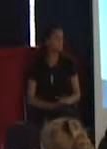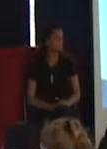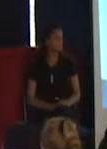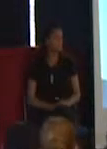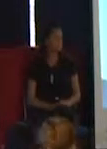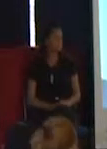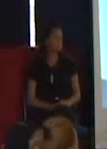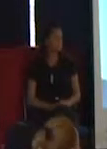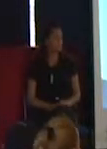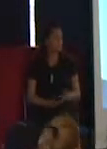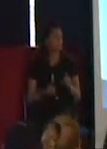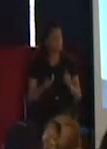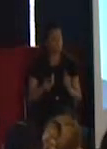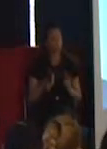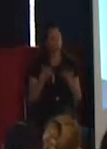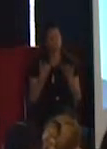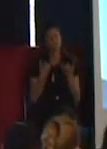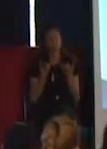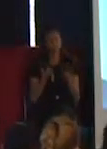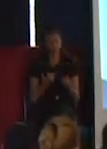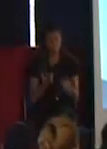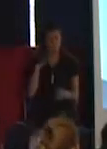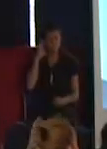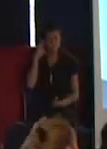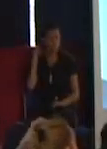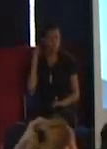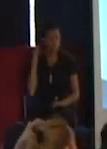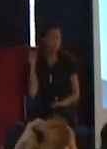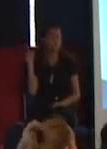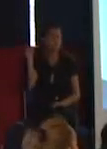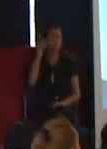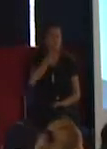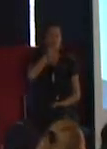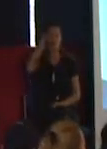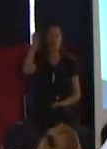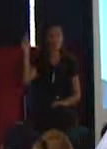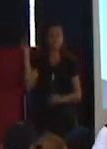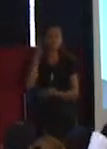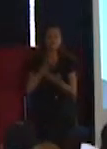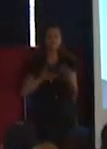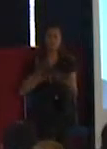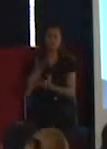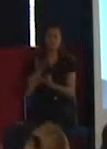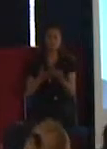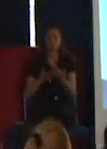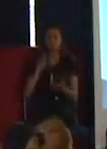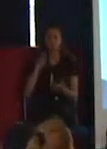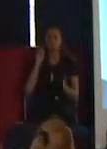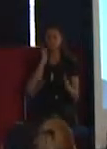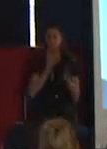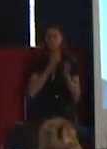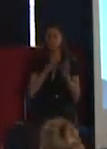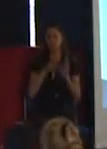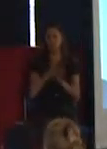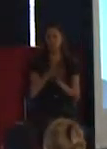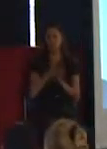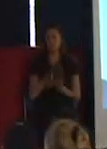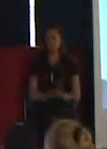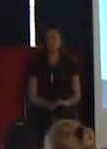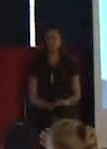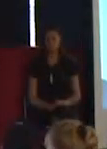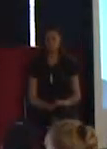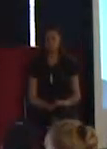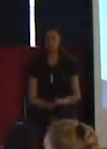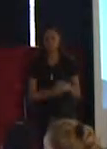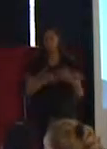Bueno, pues en este momento se les está exigiendo, ¿sí?, que se realice esa información, ¿sí?, ya sea